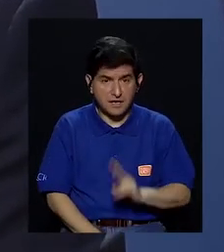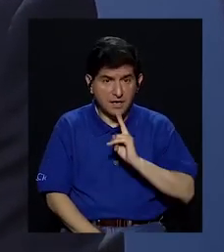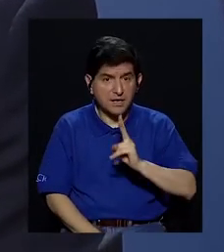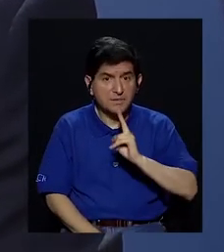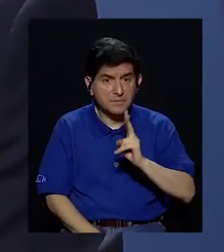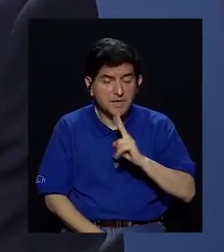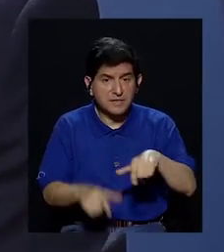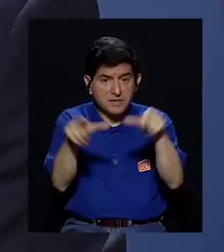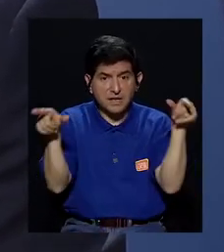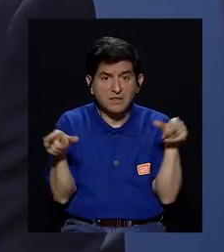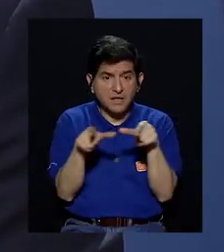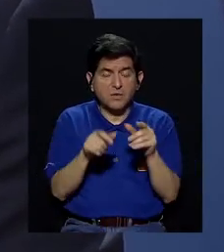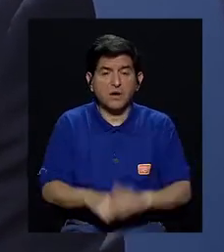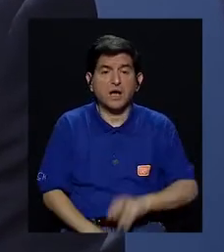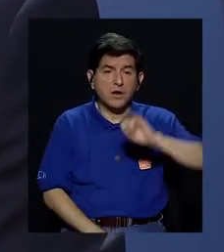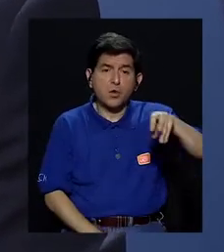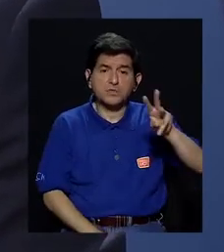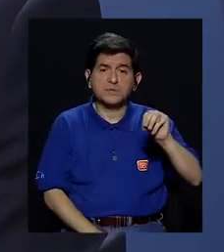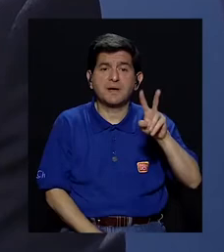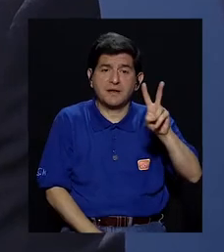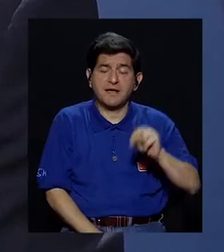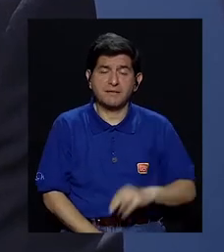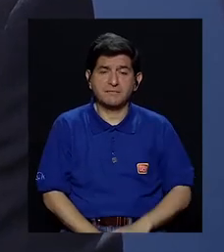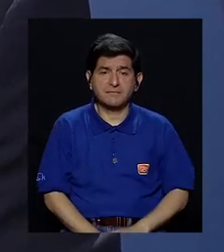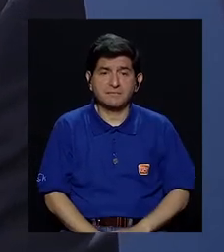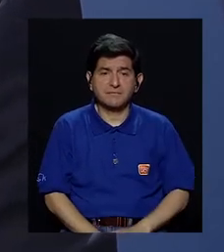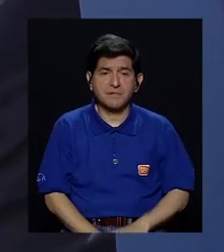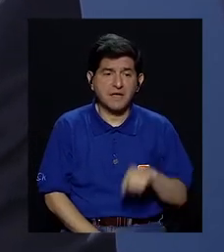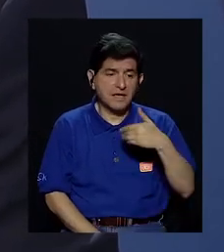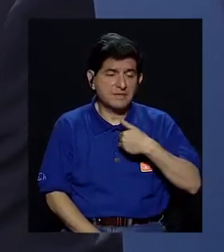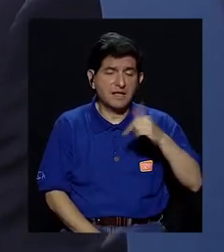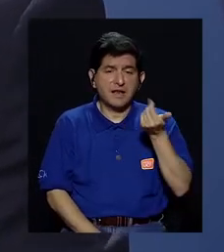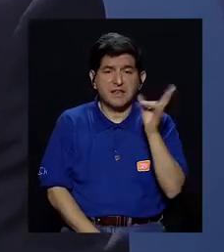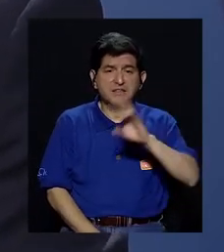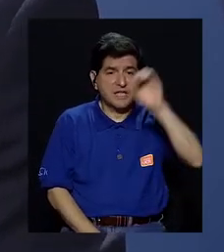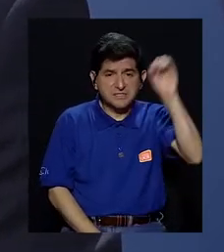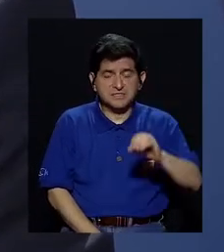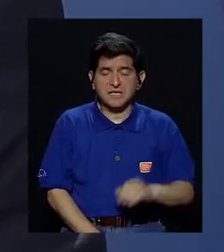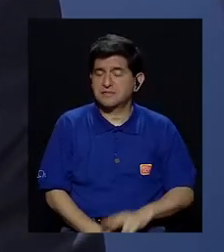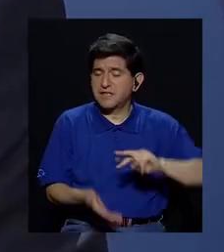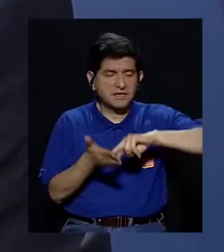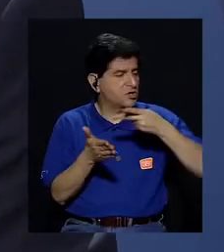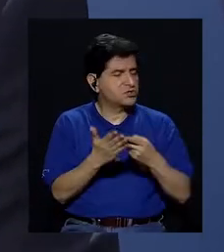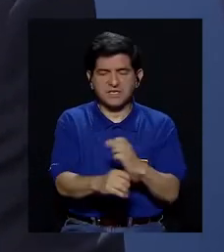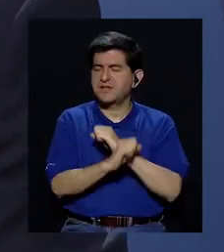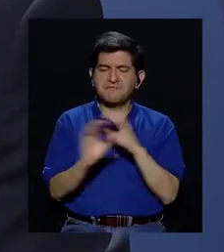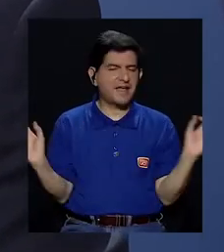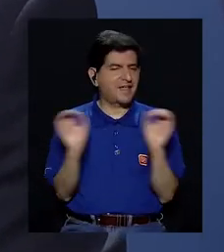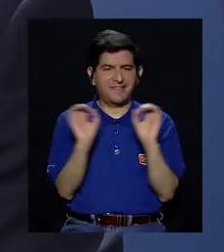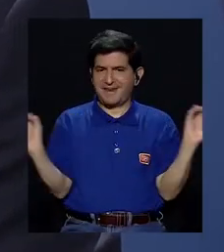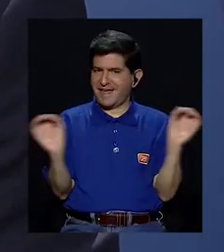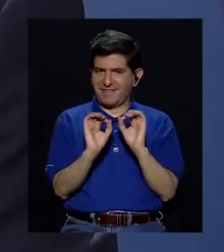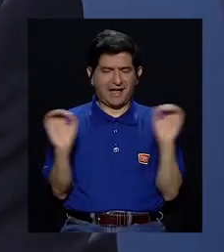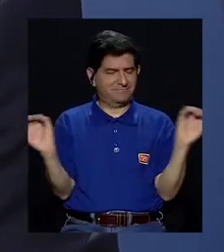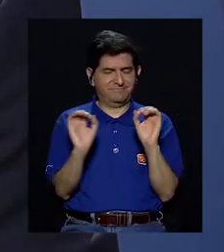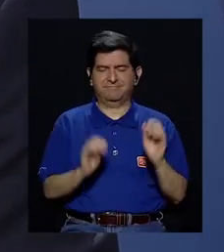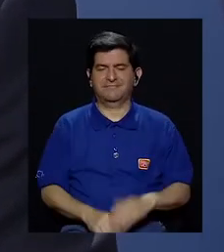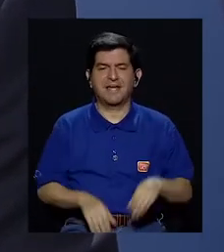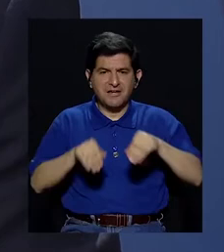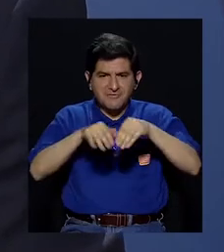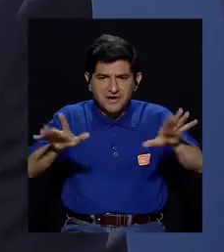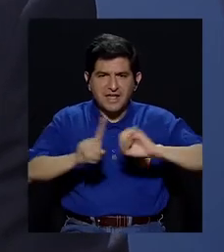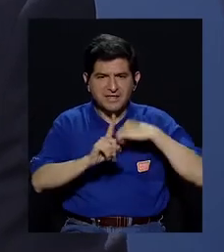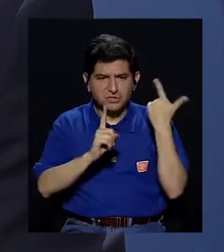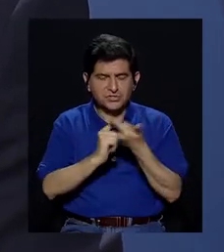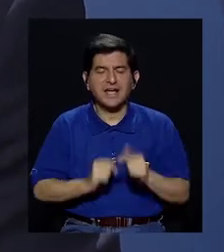reales locales fue josé maría villalta y obtuvo un 17% o sea no hay garantiza absolutamente nada las